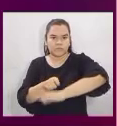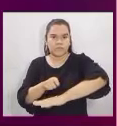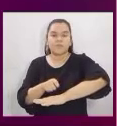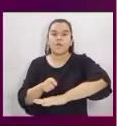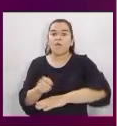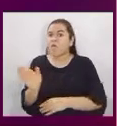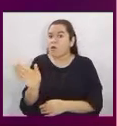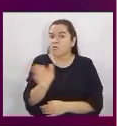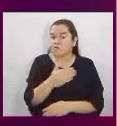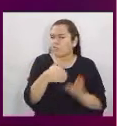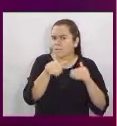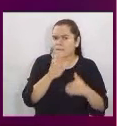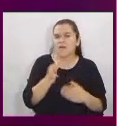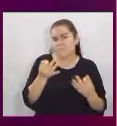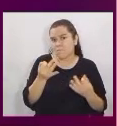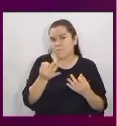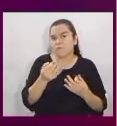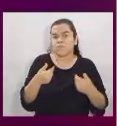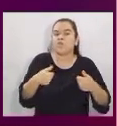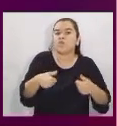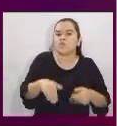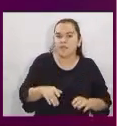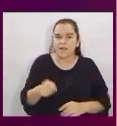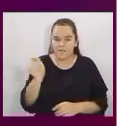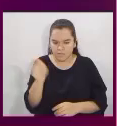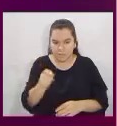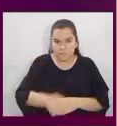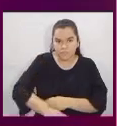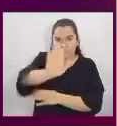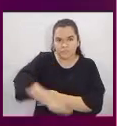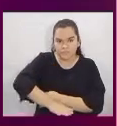y aquiliano, casi todos respondieron